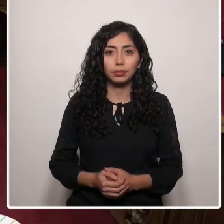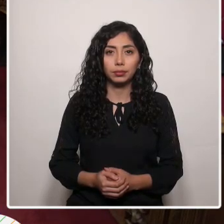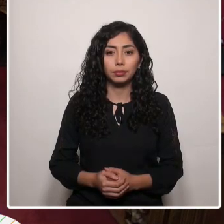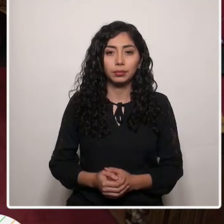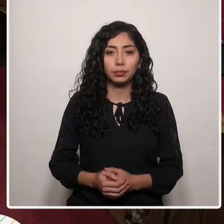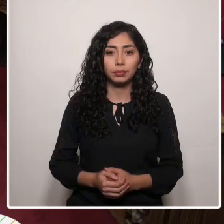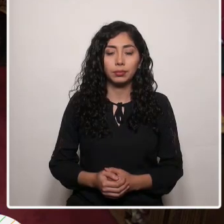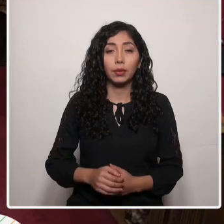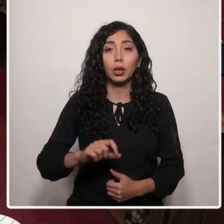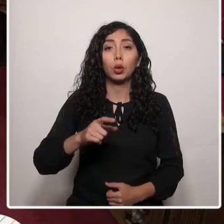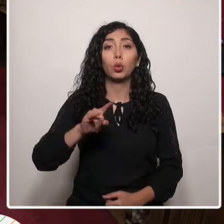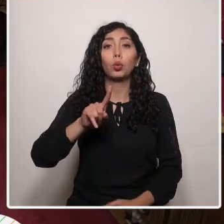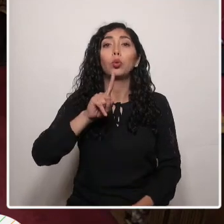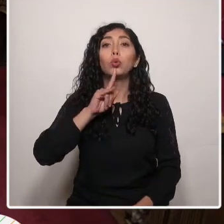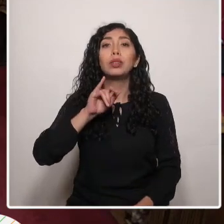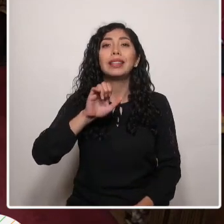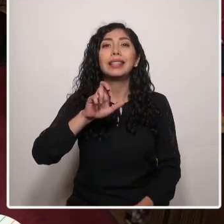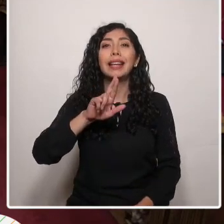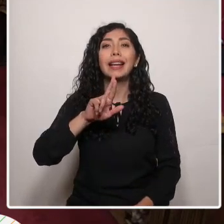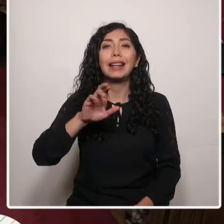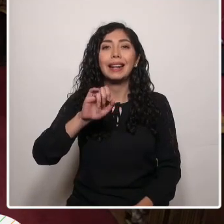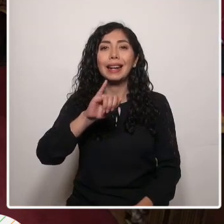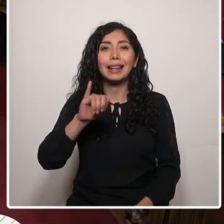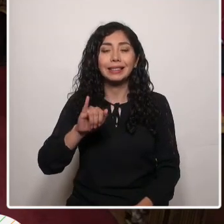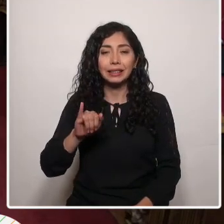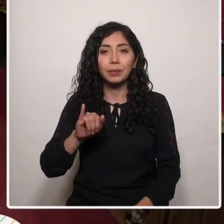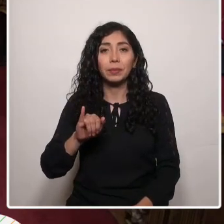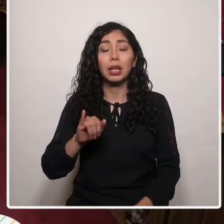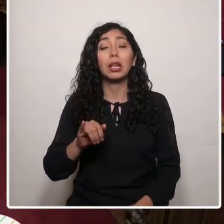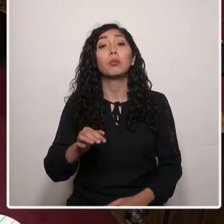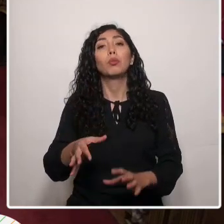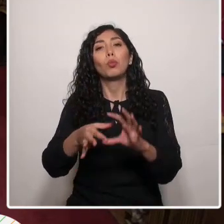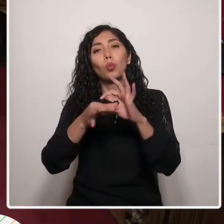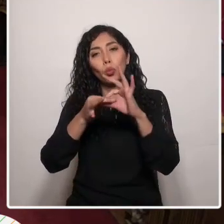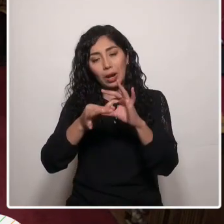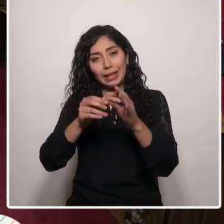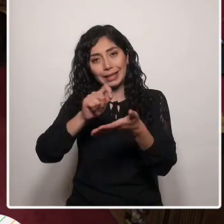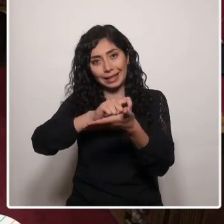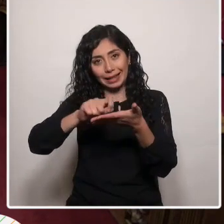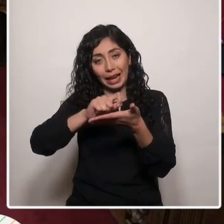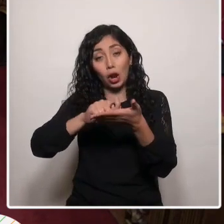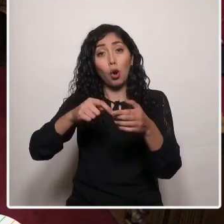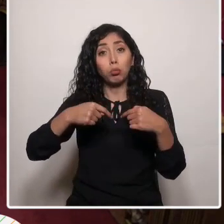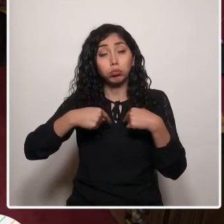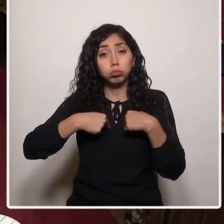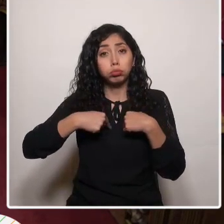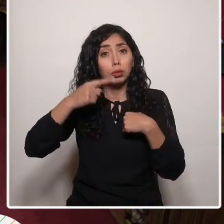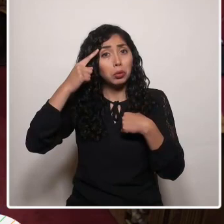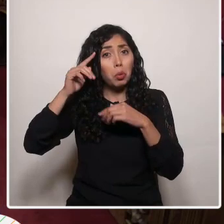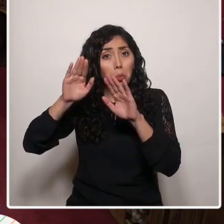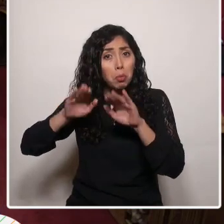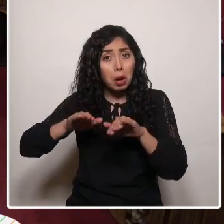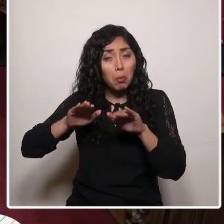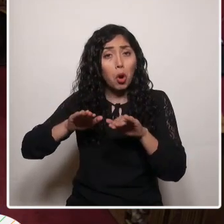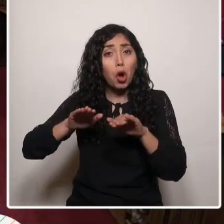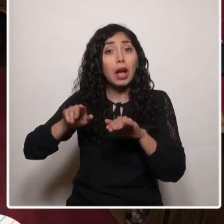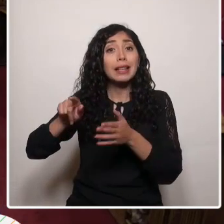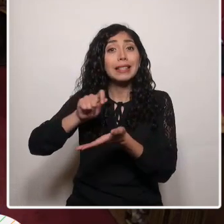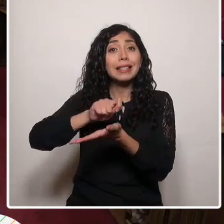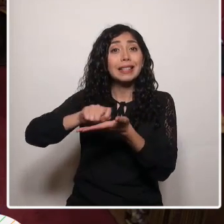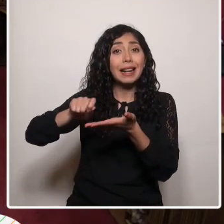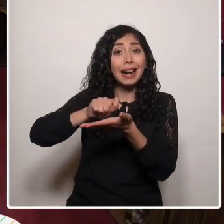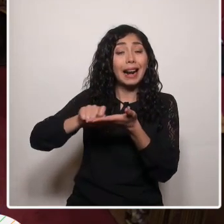Señor Gutiérrez, perdón. Ya, muchas gracias, señor secretario. Mire, yo creo recordar lo mismo que recién se recordaba de que el secretario John